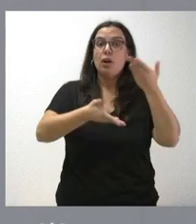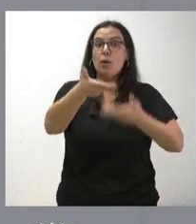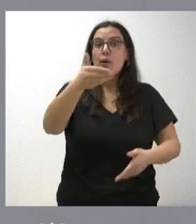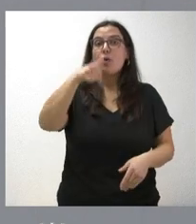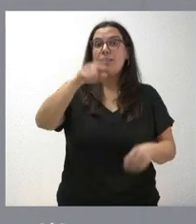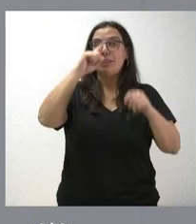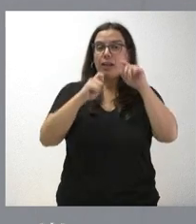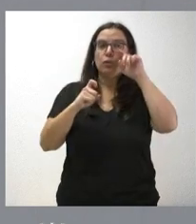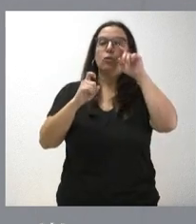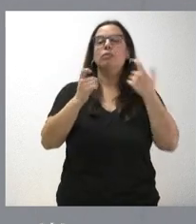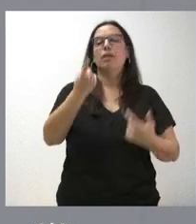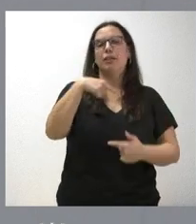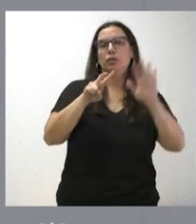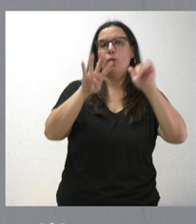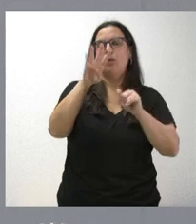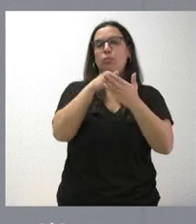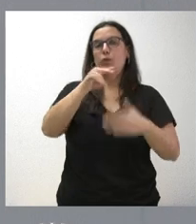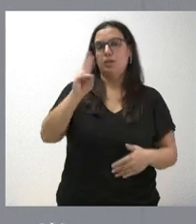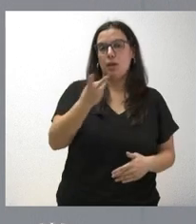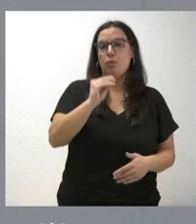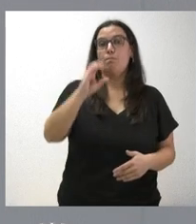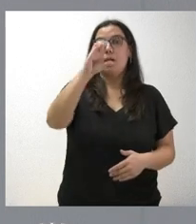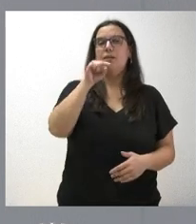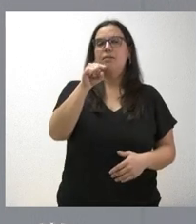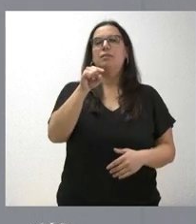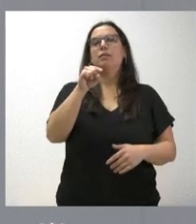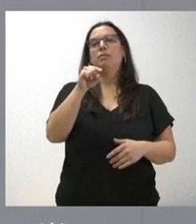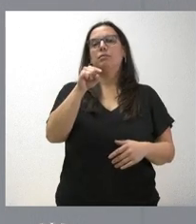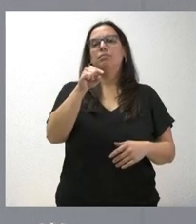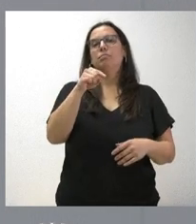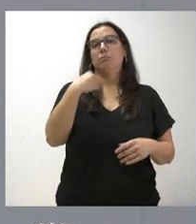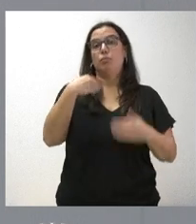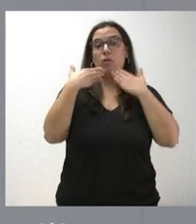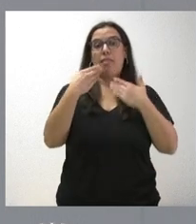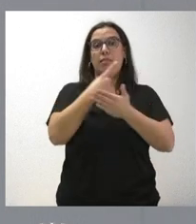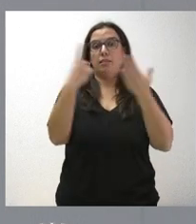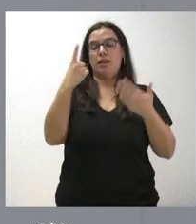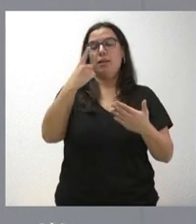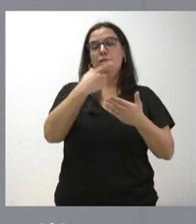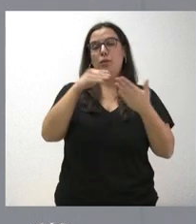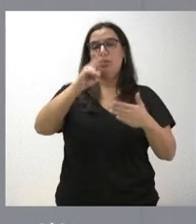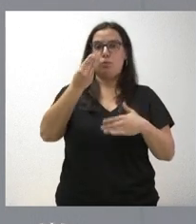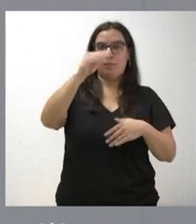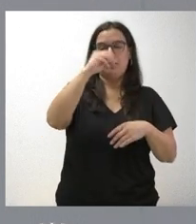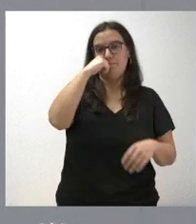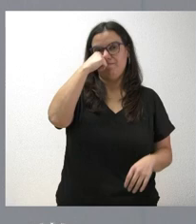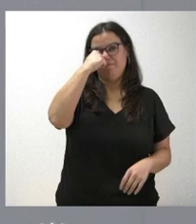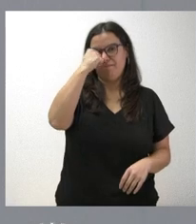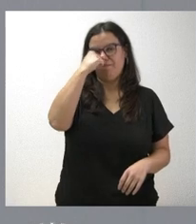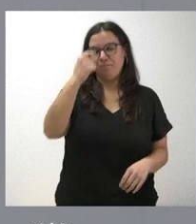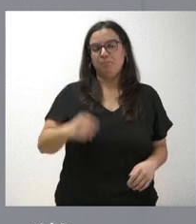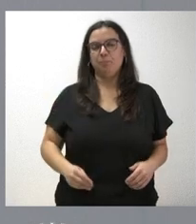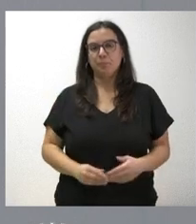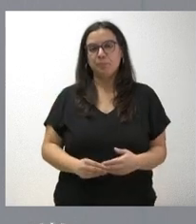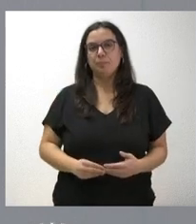174 millones de euros y este incremento es el que hace posible este aumento teníamos en marcha